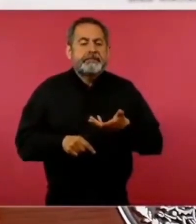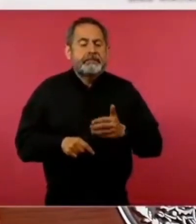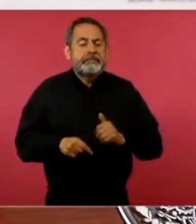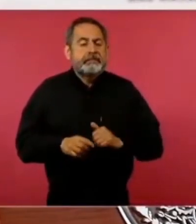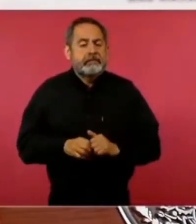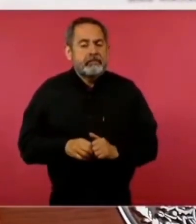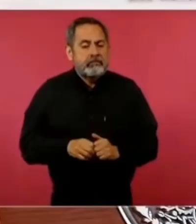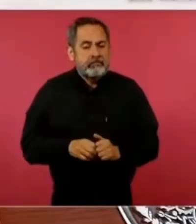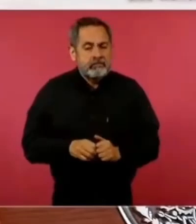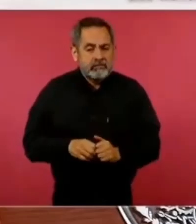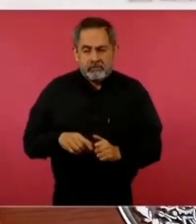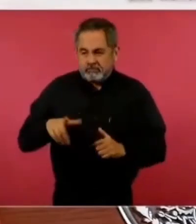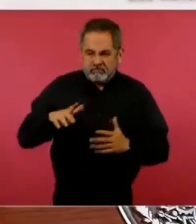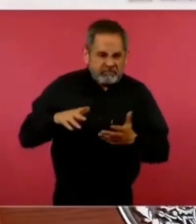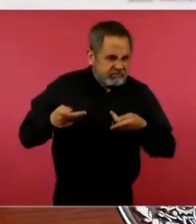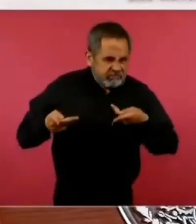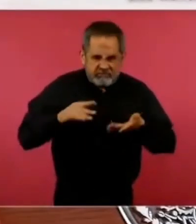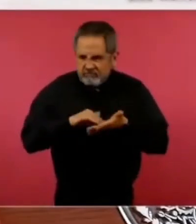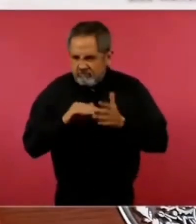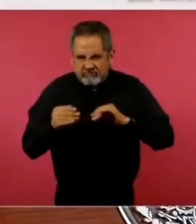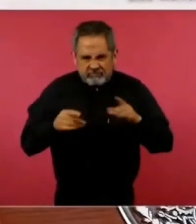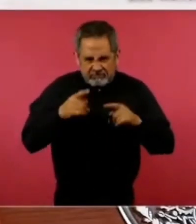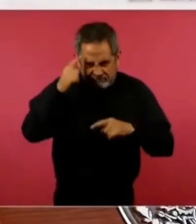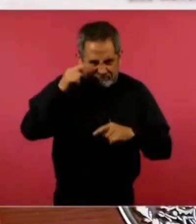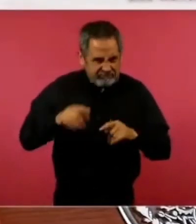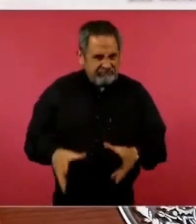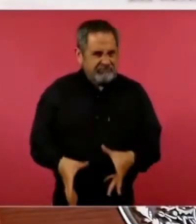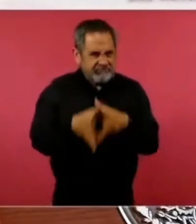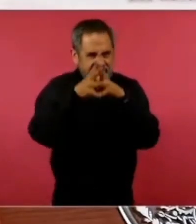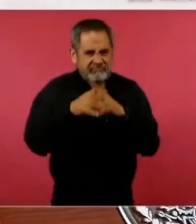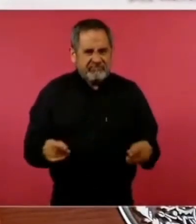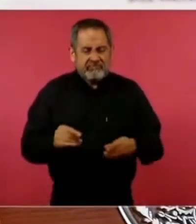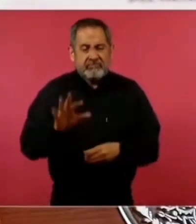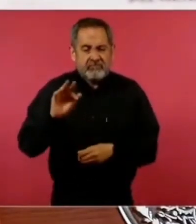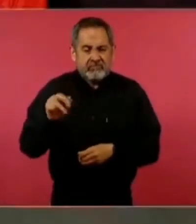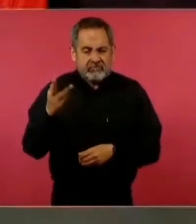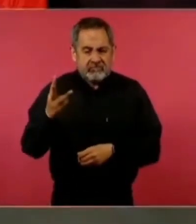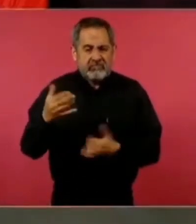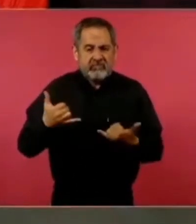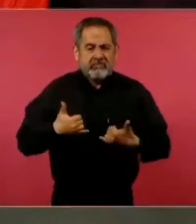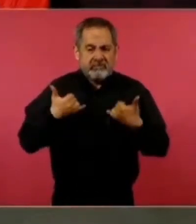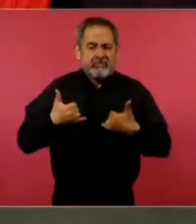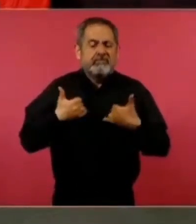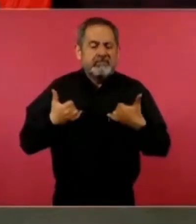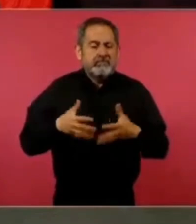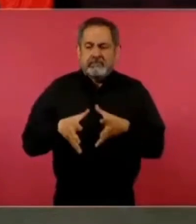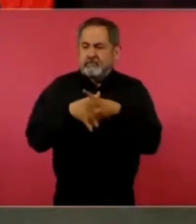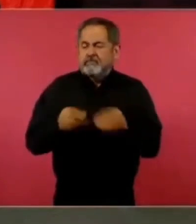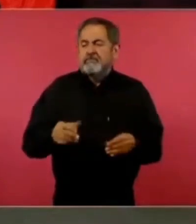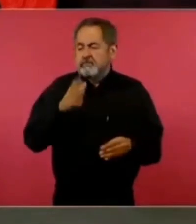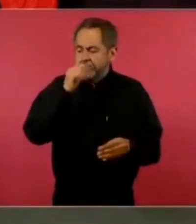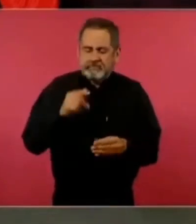un operativo para desaparecer a 43 jóvenes